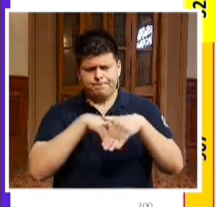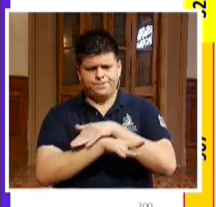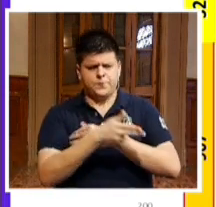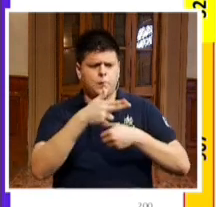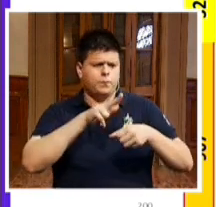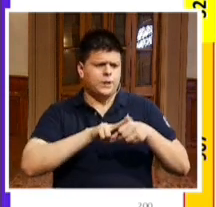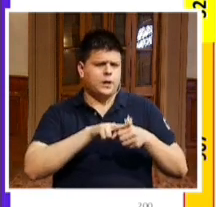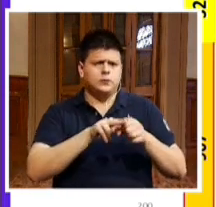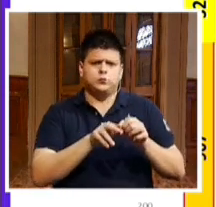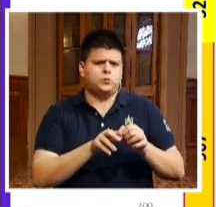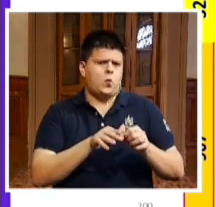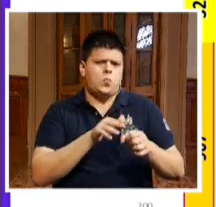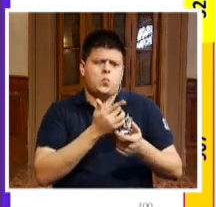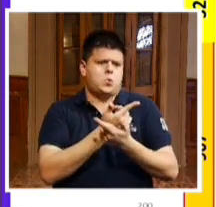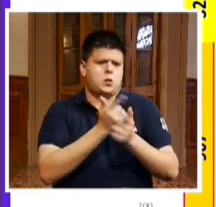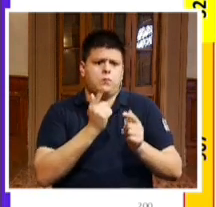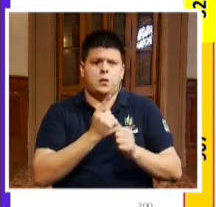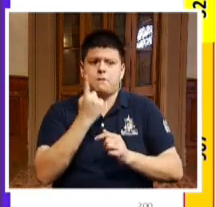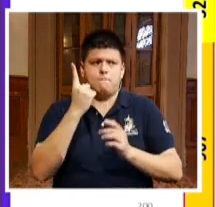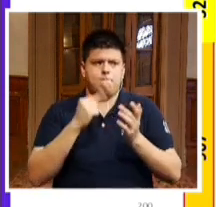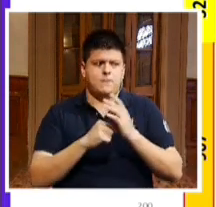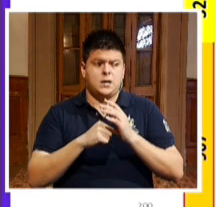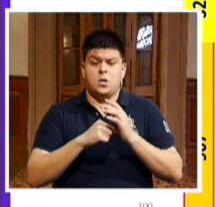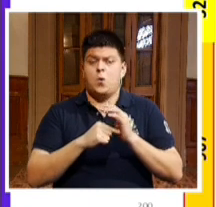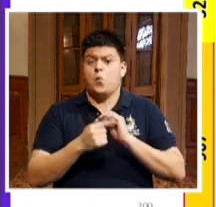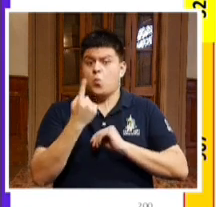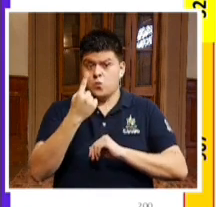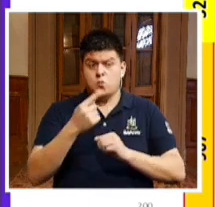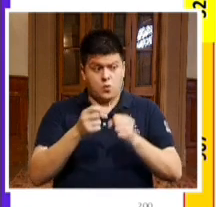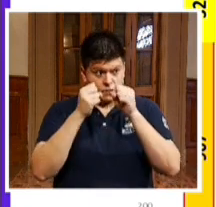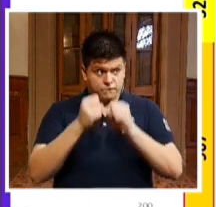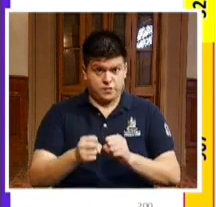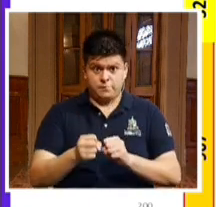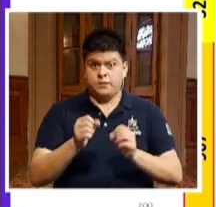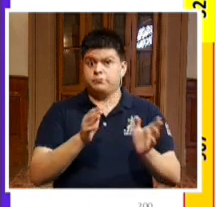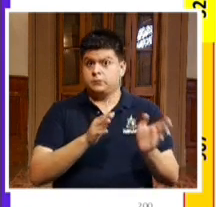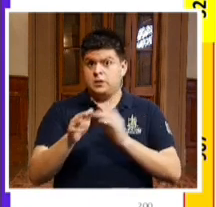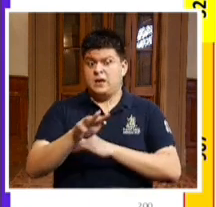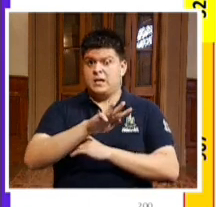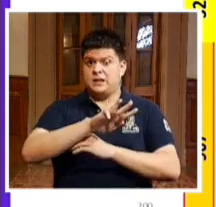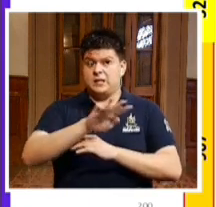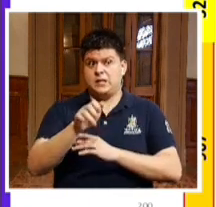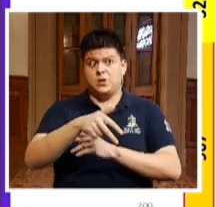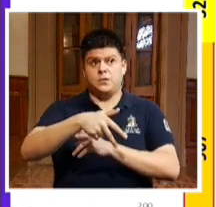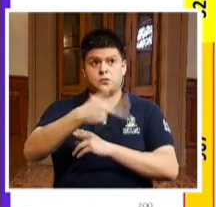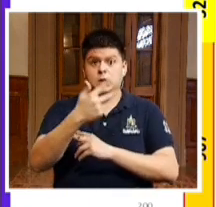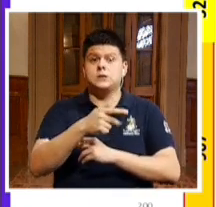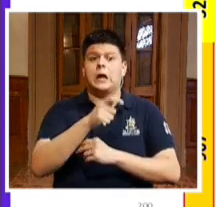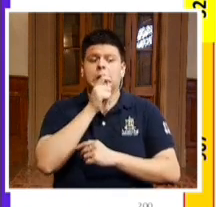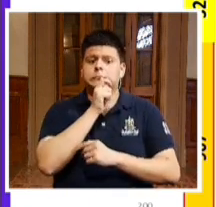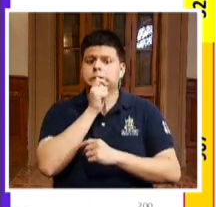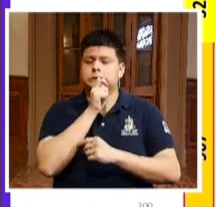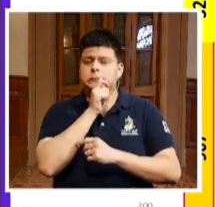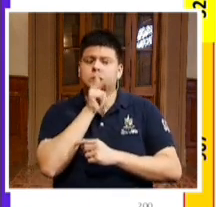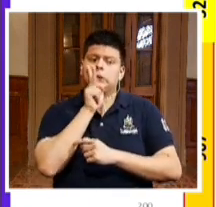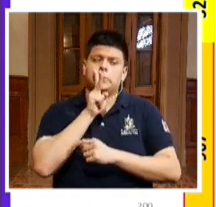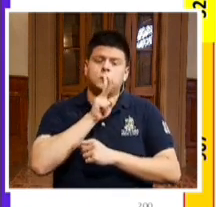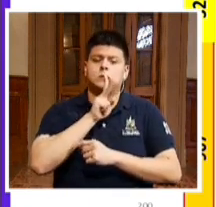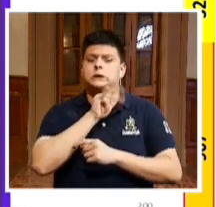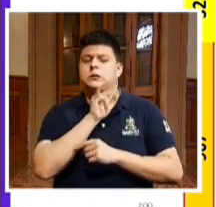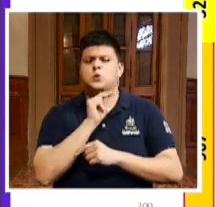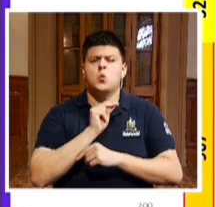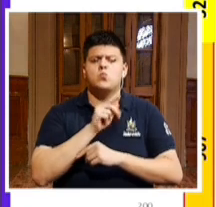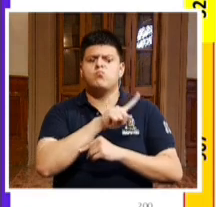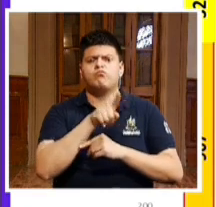hospitalaria, 1001 ya están confirmados y 313 están aún en estatus de sospechosos en espera de